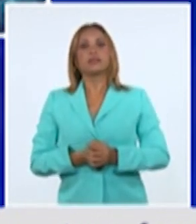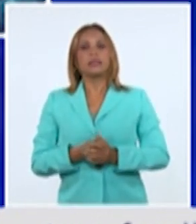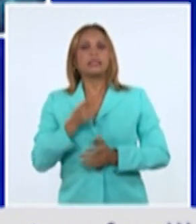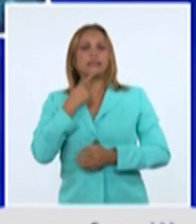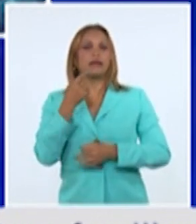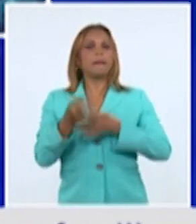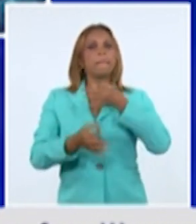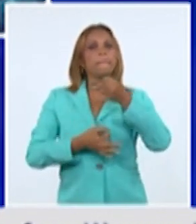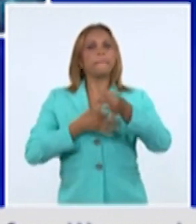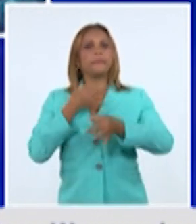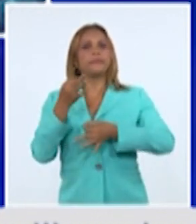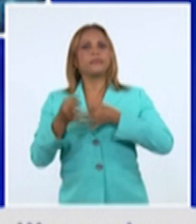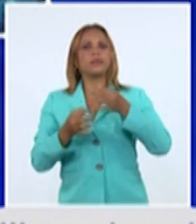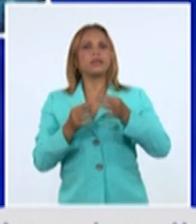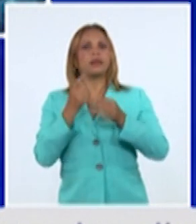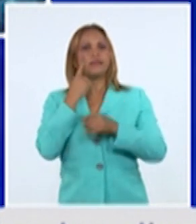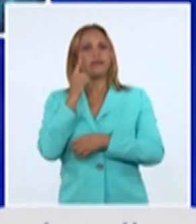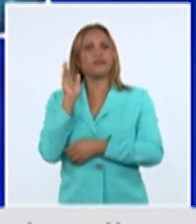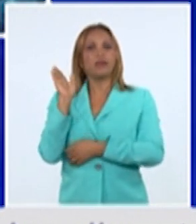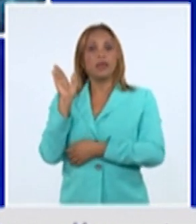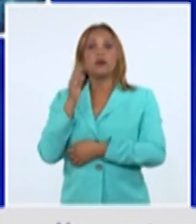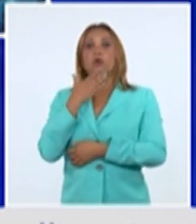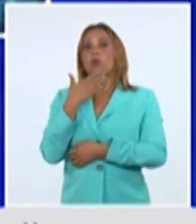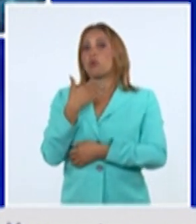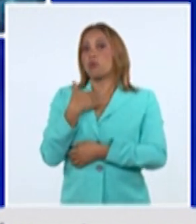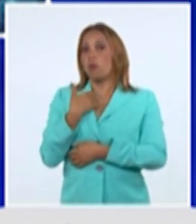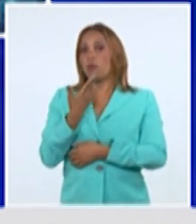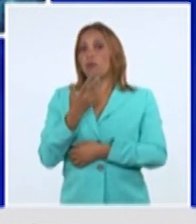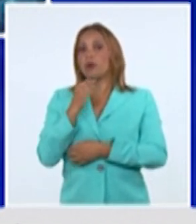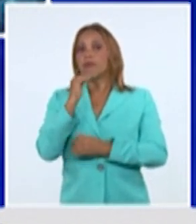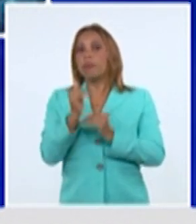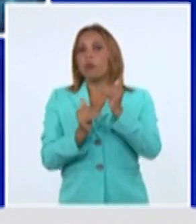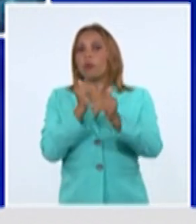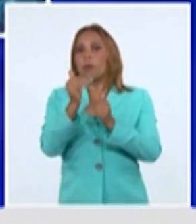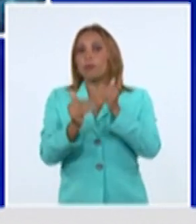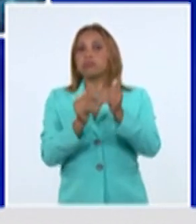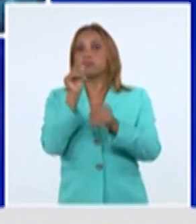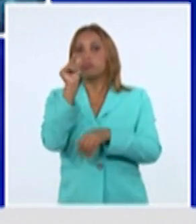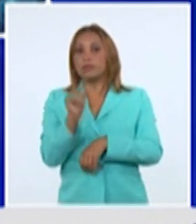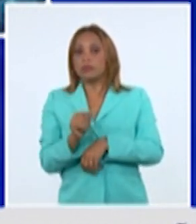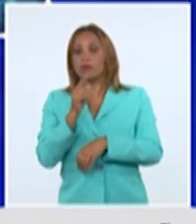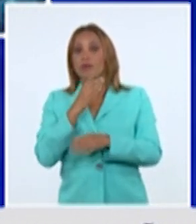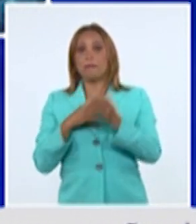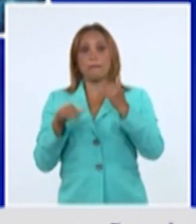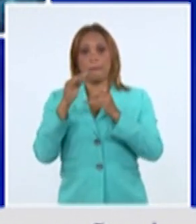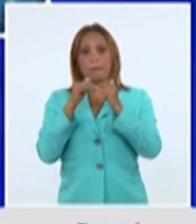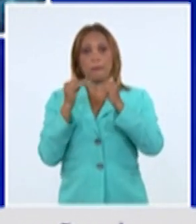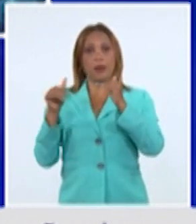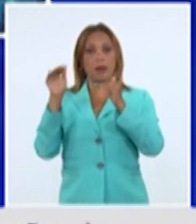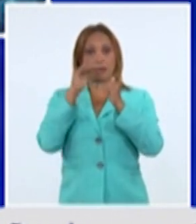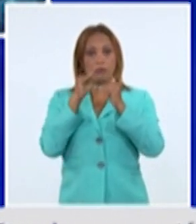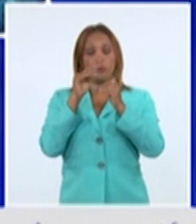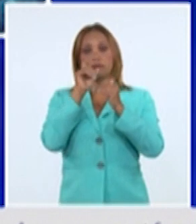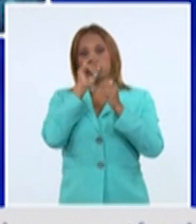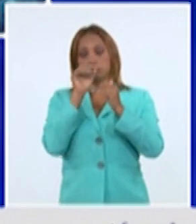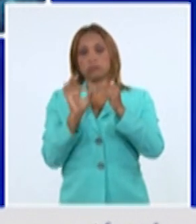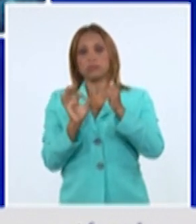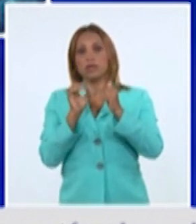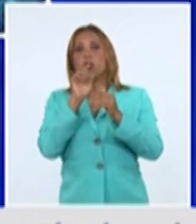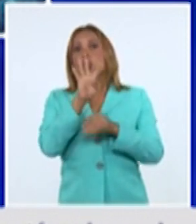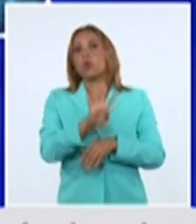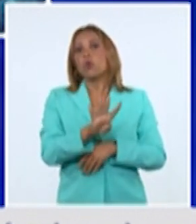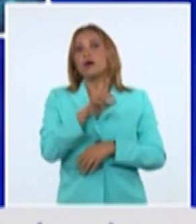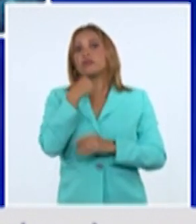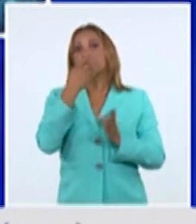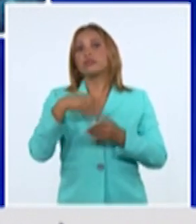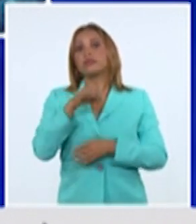ilustra realmente cómo es el comportamiento de la evolución de las personas mayores de esta edad. 4 fallecidos entre